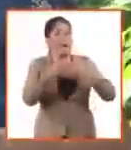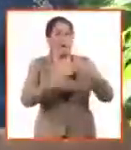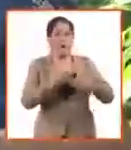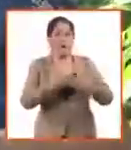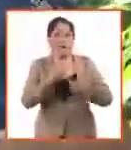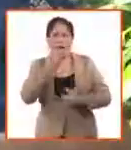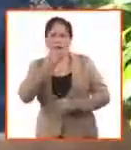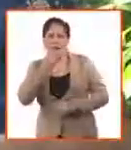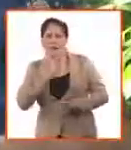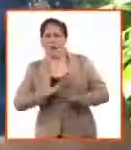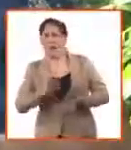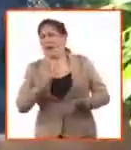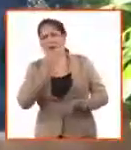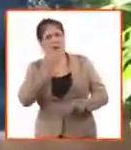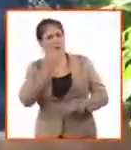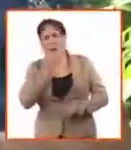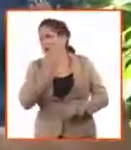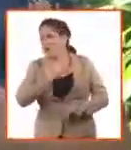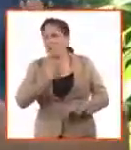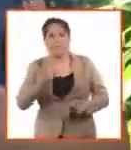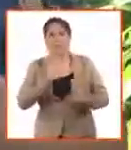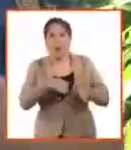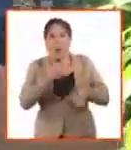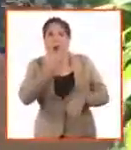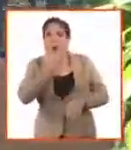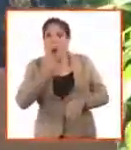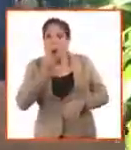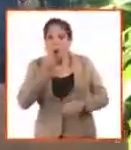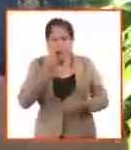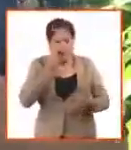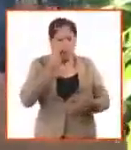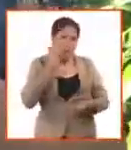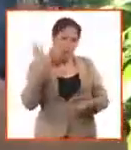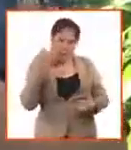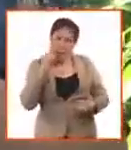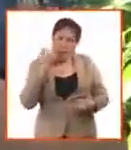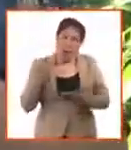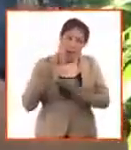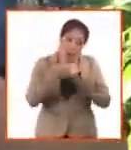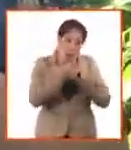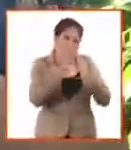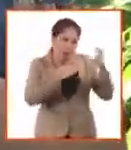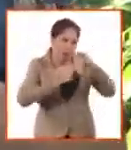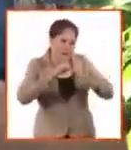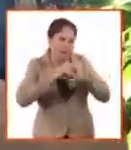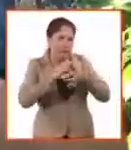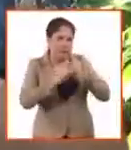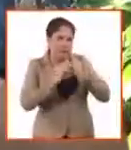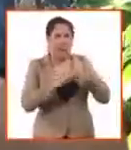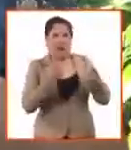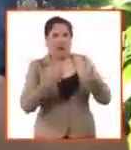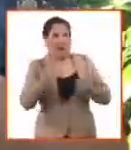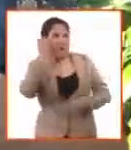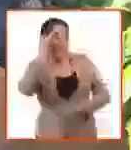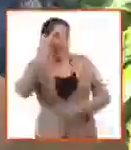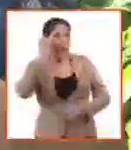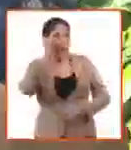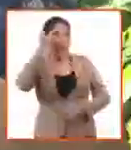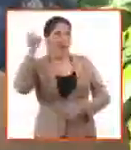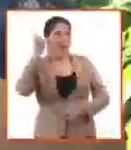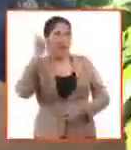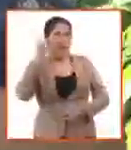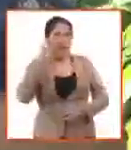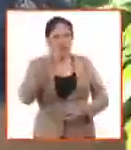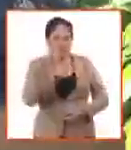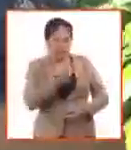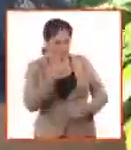las hemos pasado por encima y no las hemos visto. Pero como esas sinapsis están muy fresquitas, están alerta, el muchacho mira